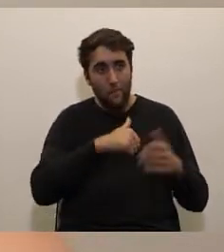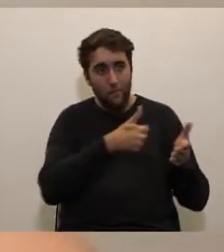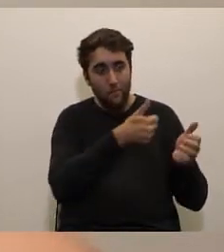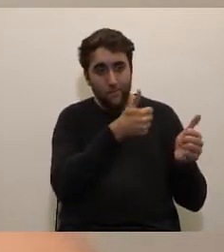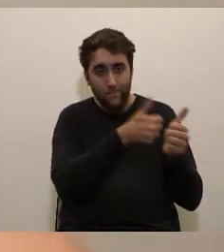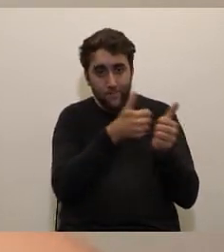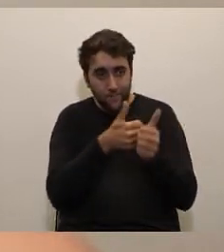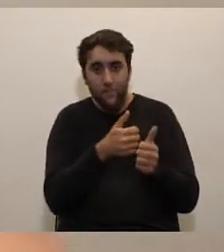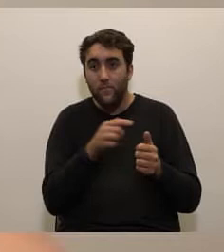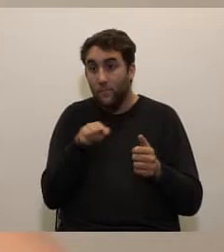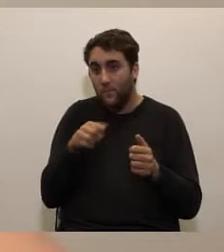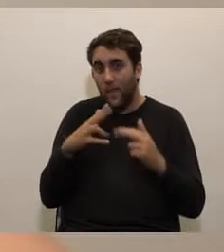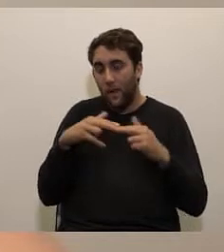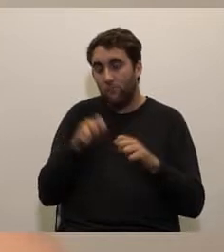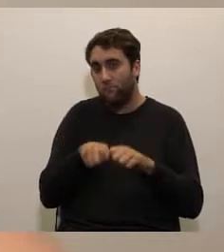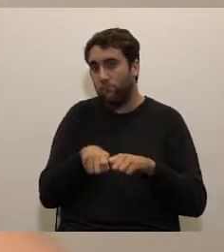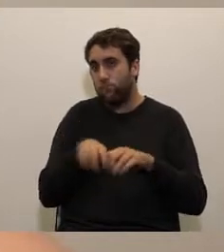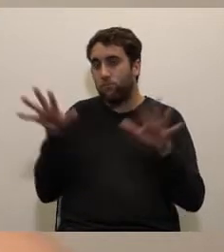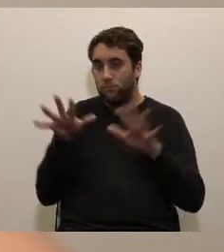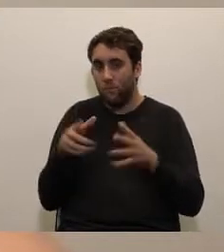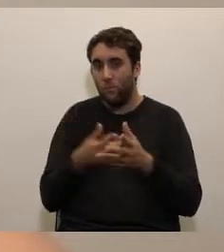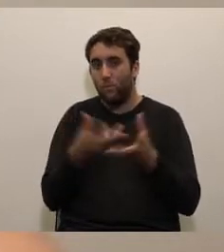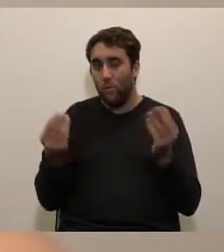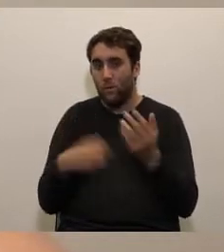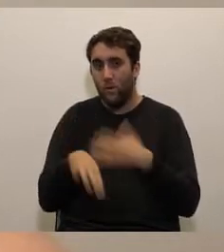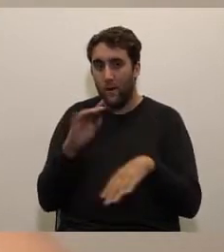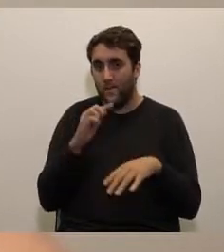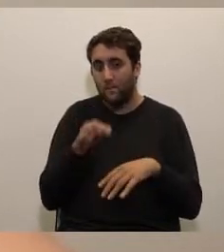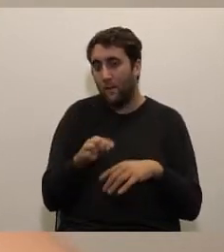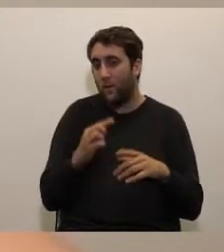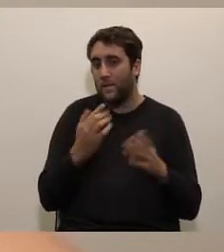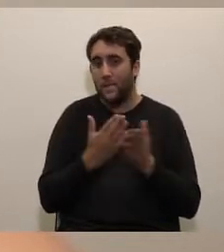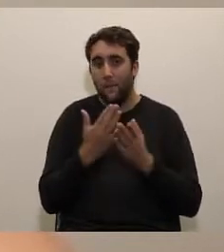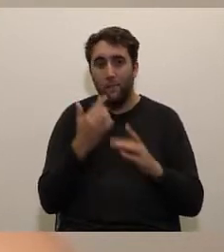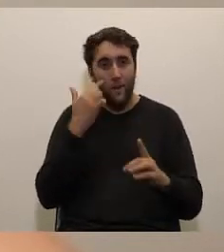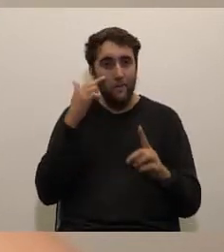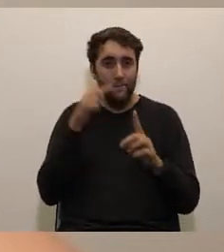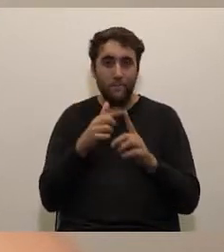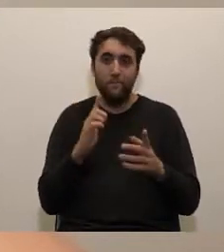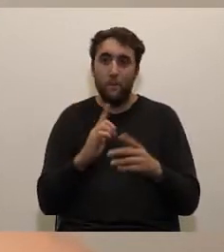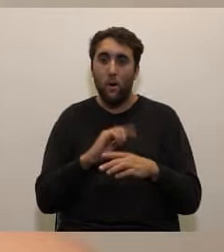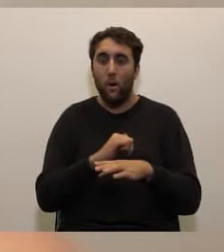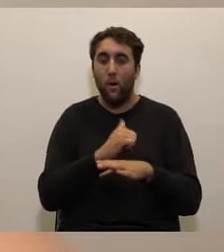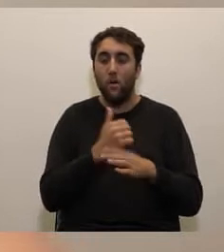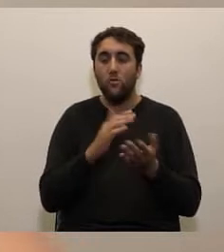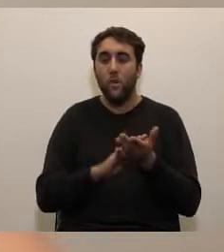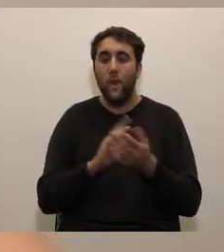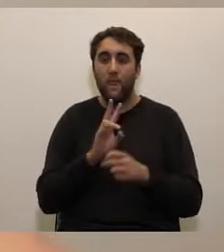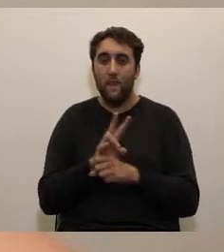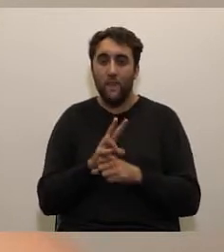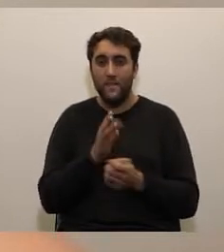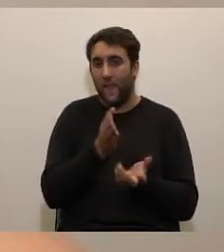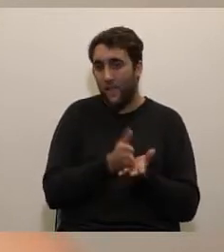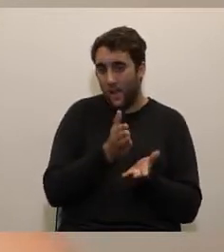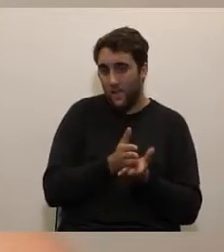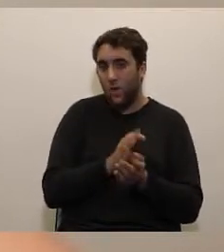nuestros distintos activismos, que coincido que tienen como una raíz en la defensa de nuestros